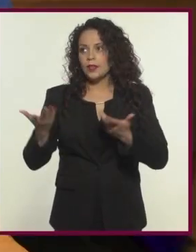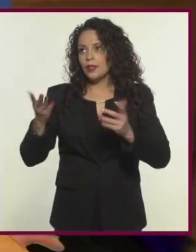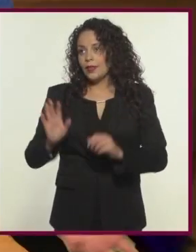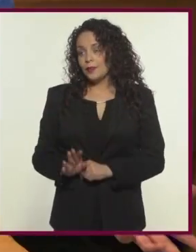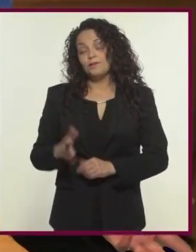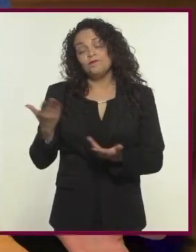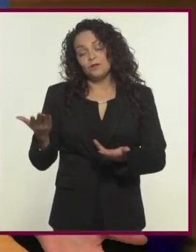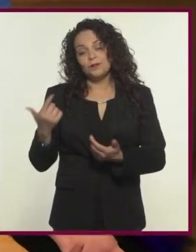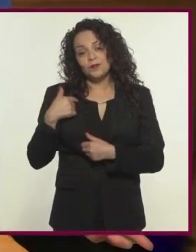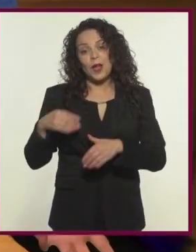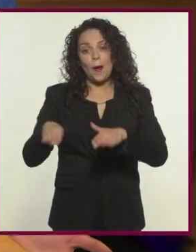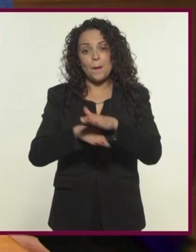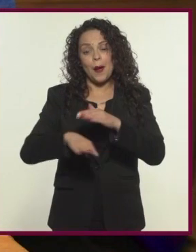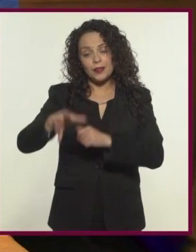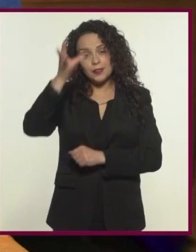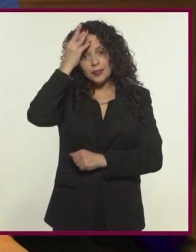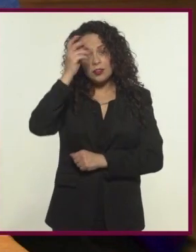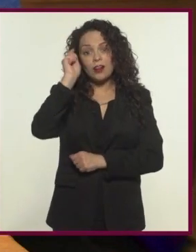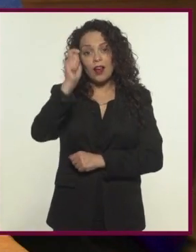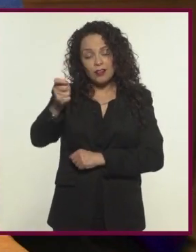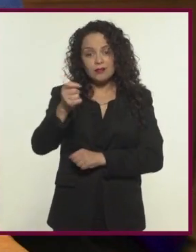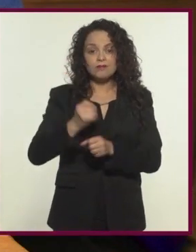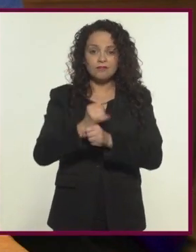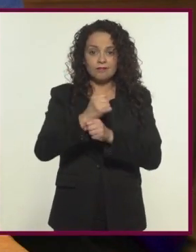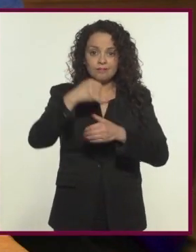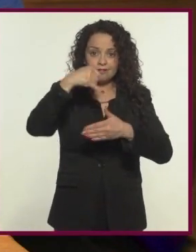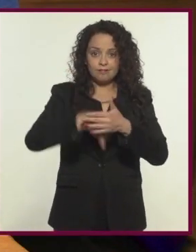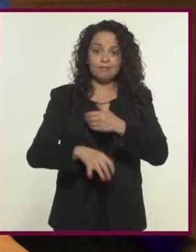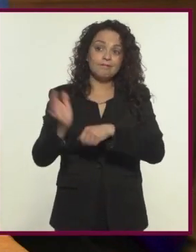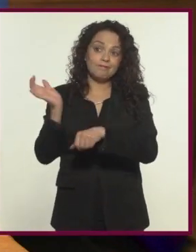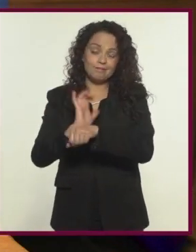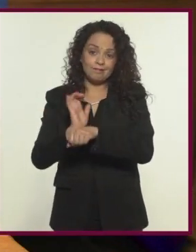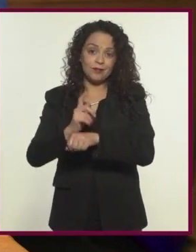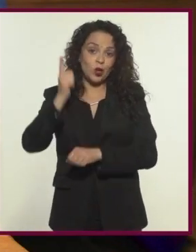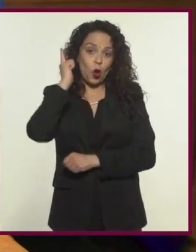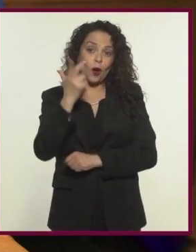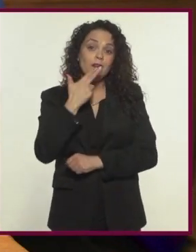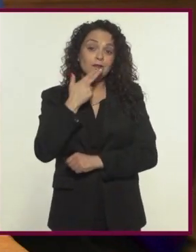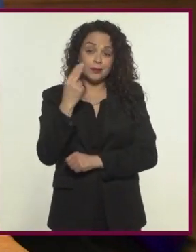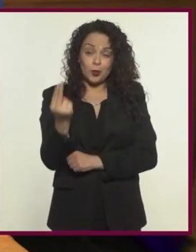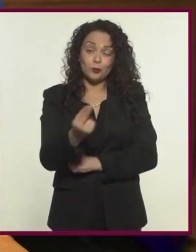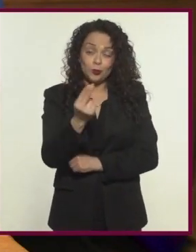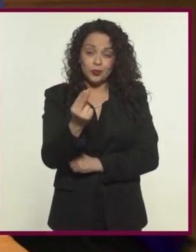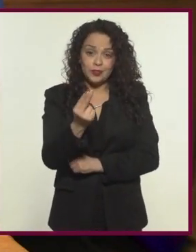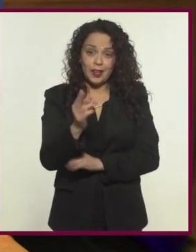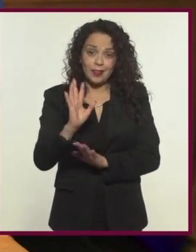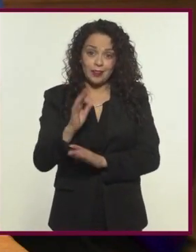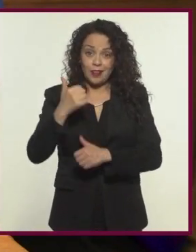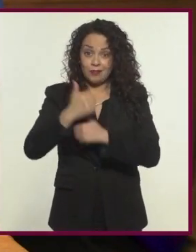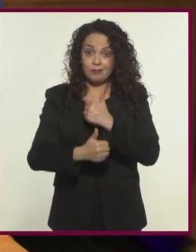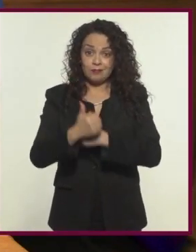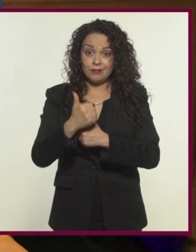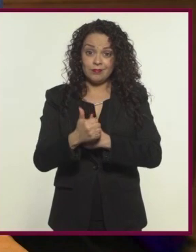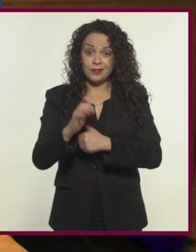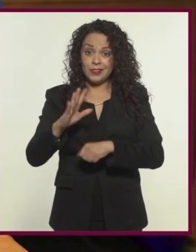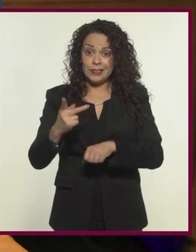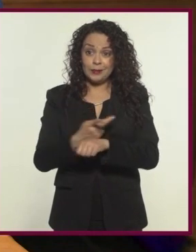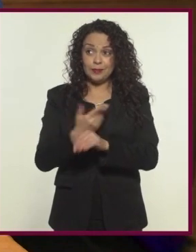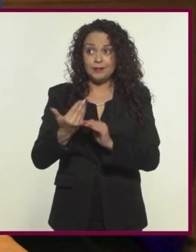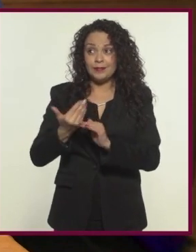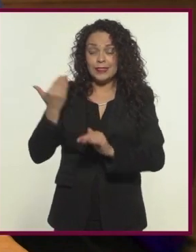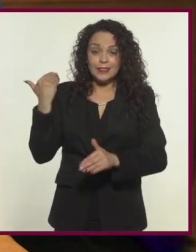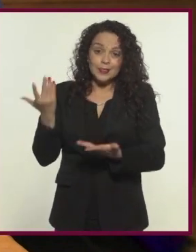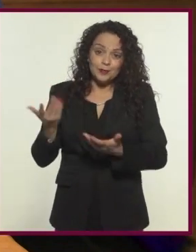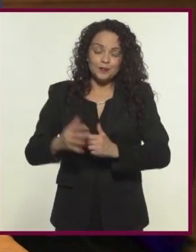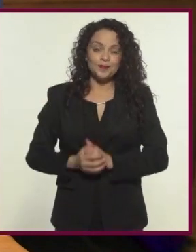Bueno, por lo menos aprendimos lo básico de un análisis cinematográfico. Esperamos que les haya servido a ustedes, aunque el concurso ya